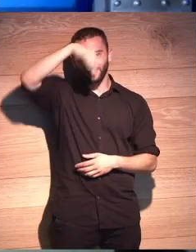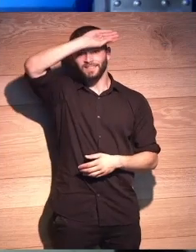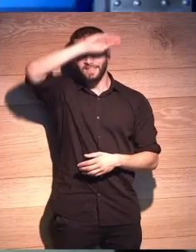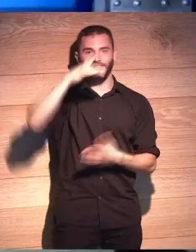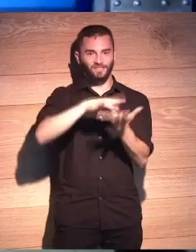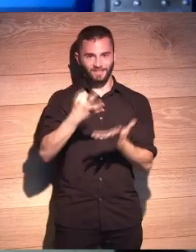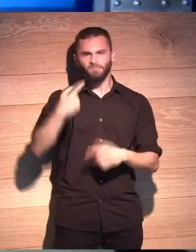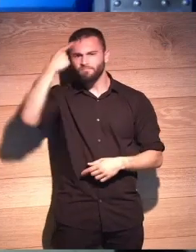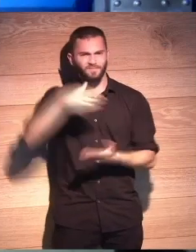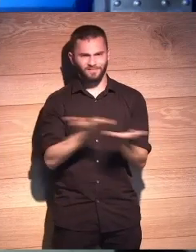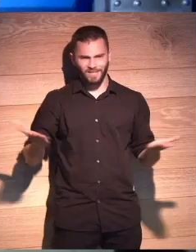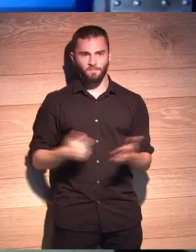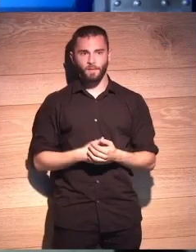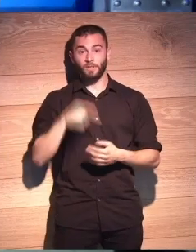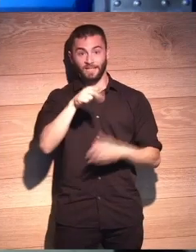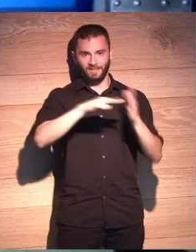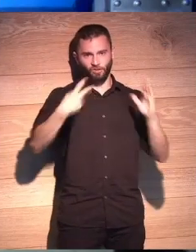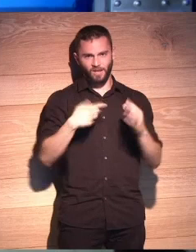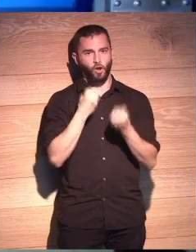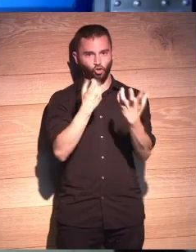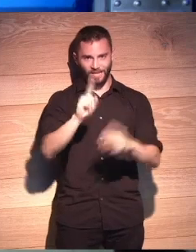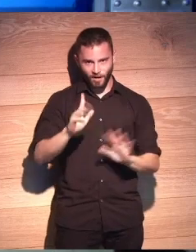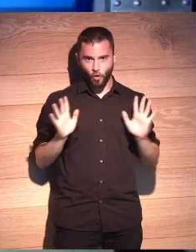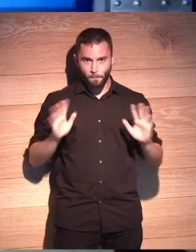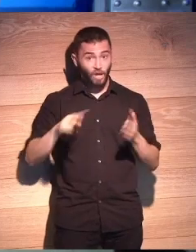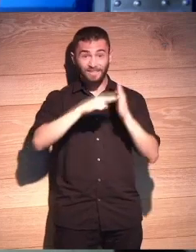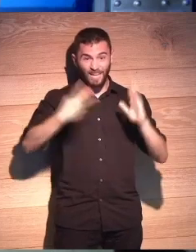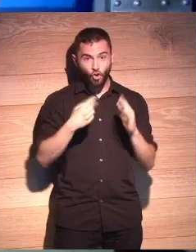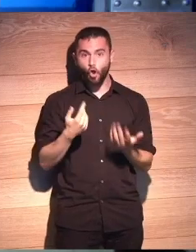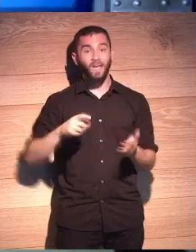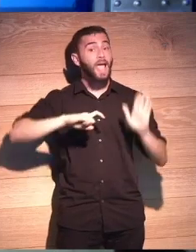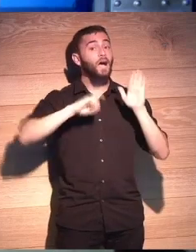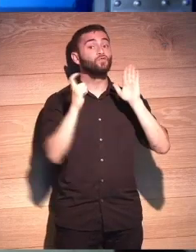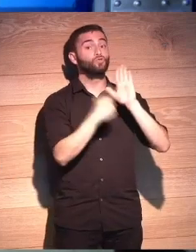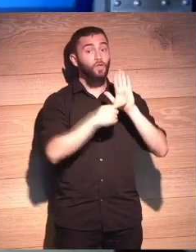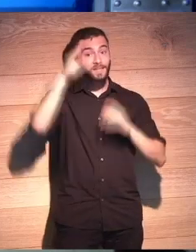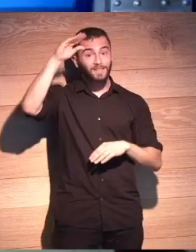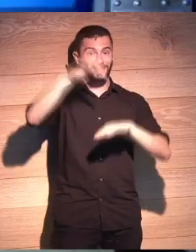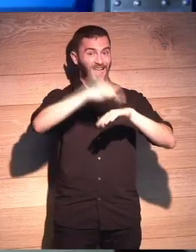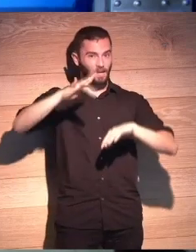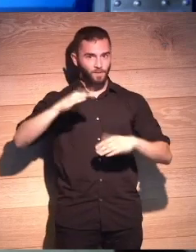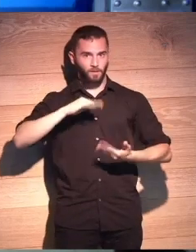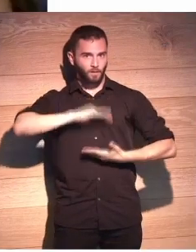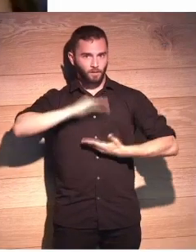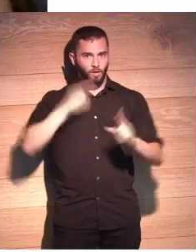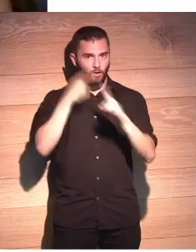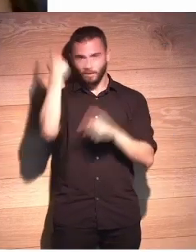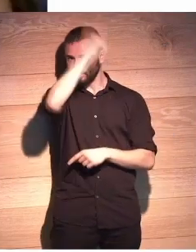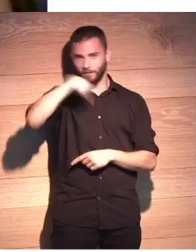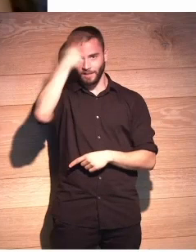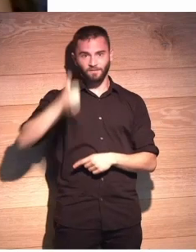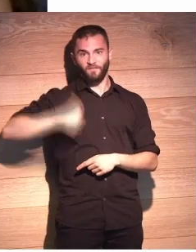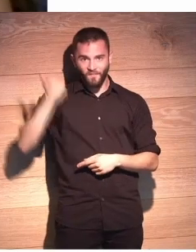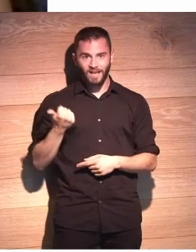otra tecnología que no os la voy a contar, pero vamos, toda esta tecnología es capaz, esta inteligencia artificial es capaz de hacer caras falsas, de